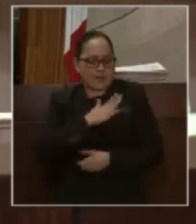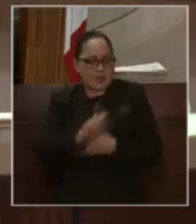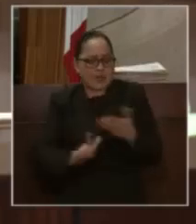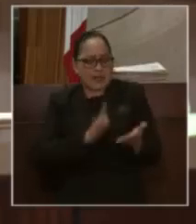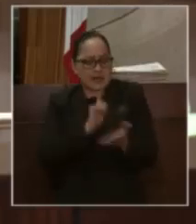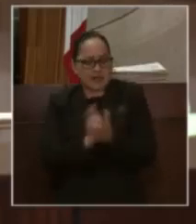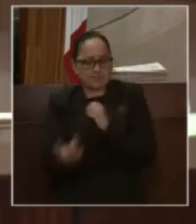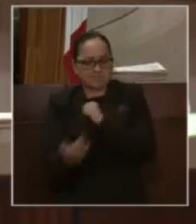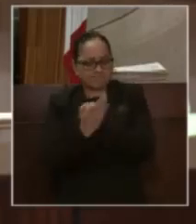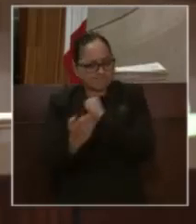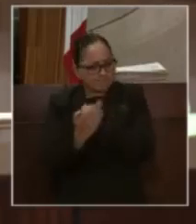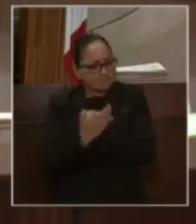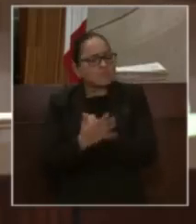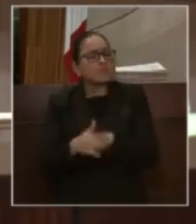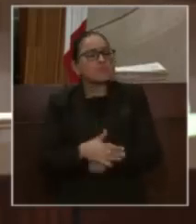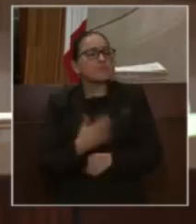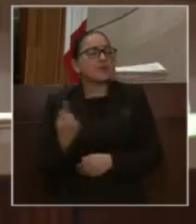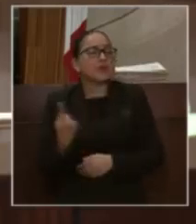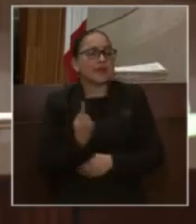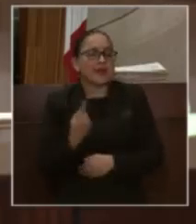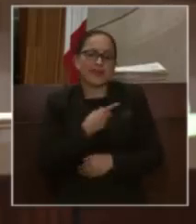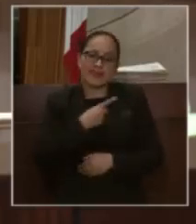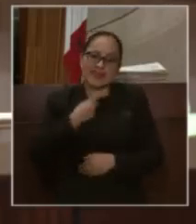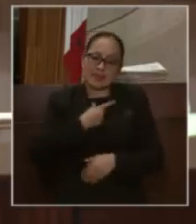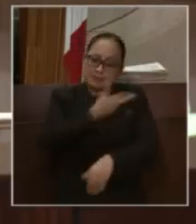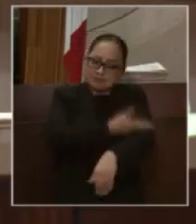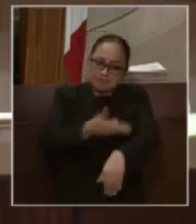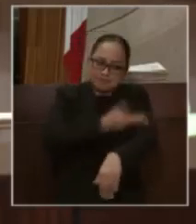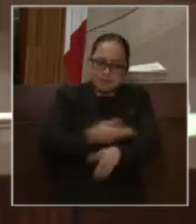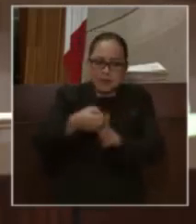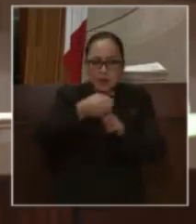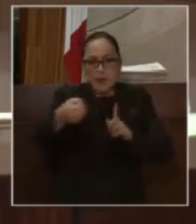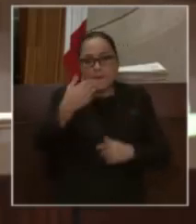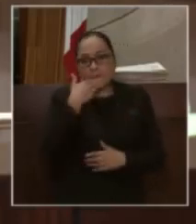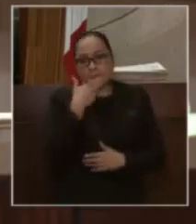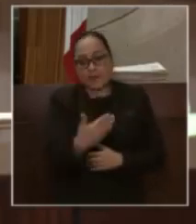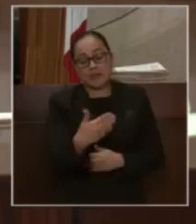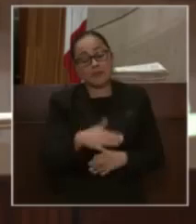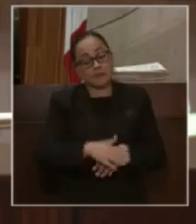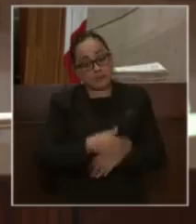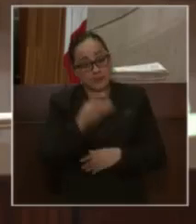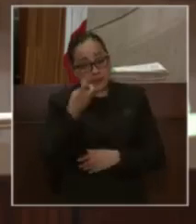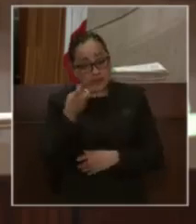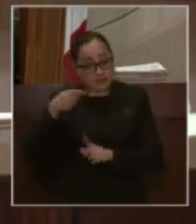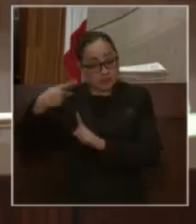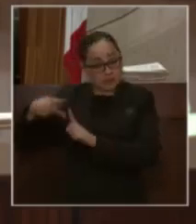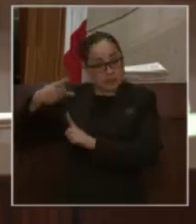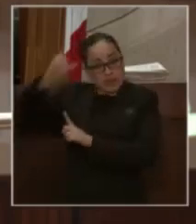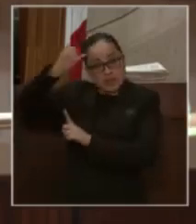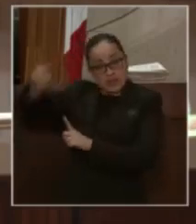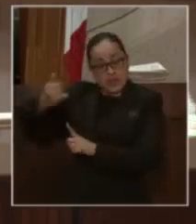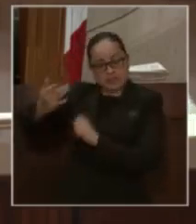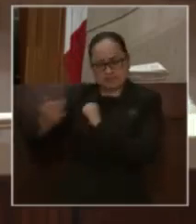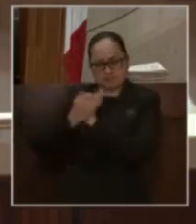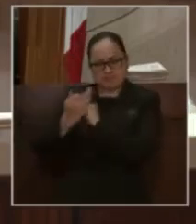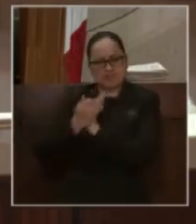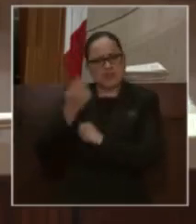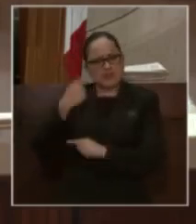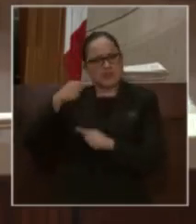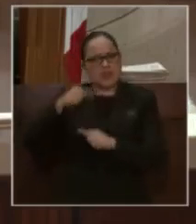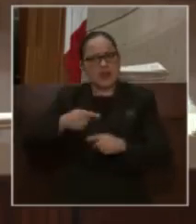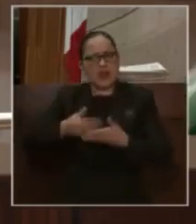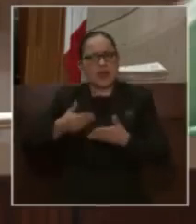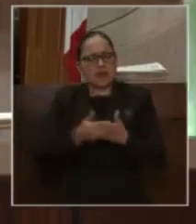debido proceso, y precisamente creo que en esa hipótesis del juicio en el que